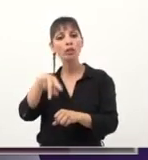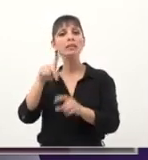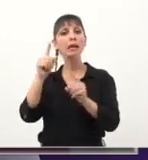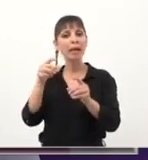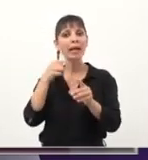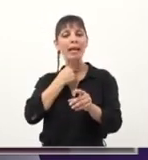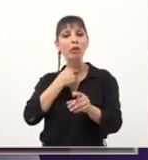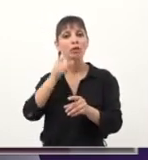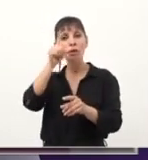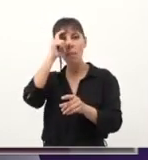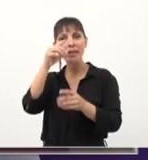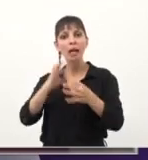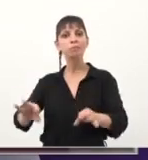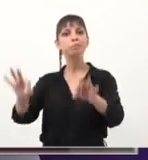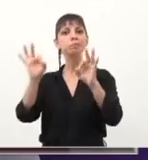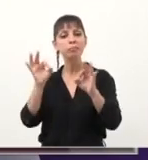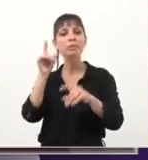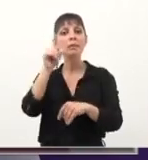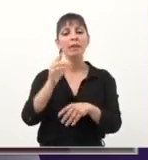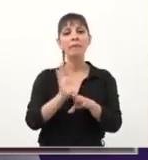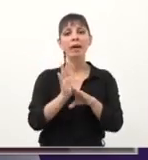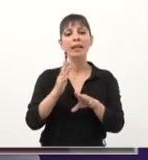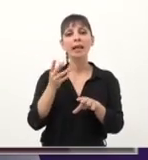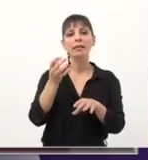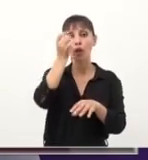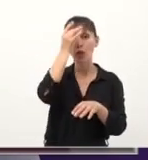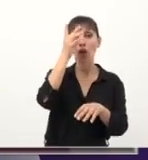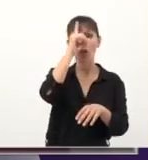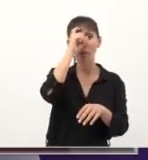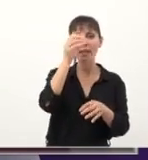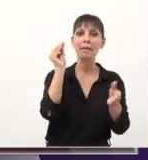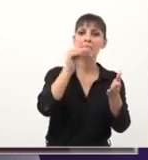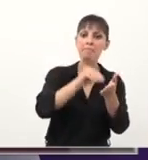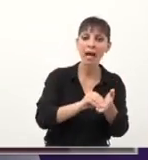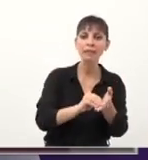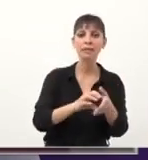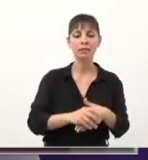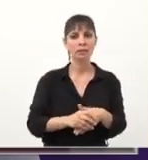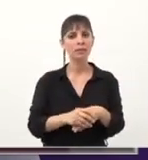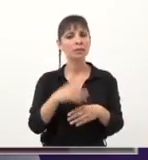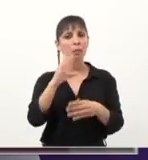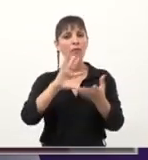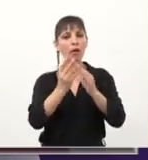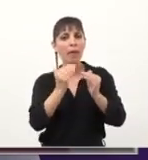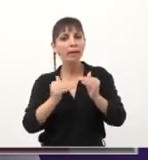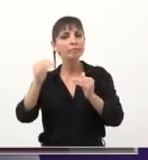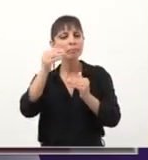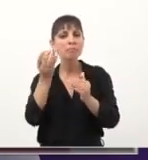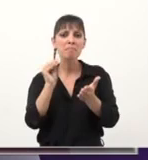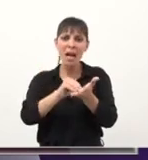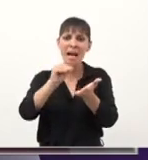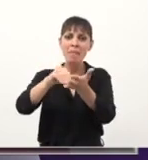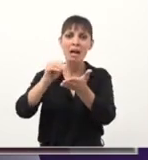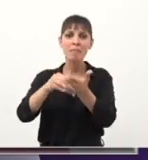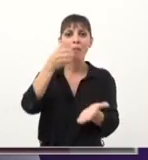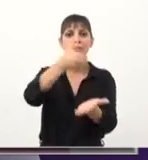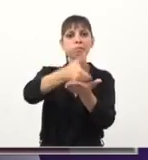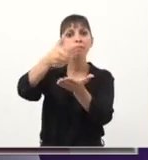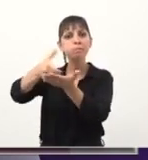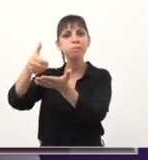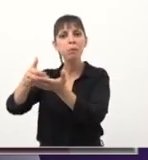concreto. Gracias a esto ya tenemos 12 MAR, que son 2 centros de salud con nivel intermedio. Y vamos a seguir invirtiendo porque sabemos que falta